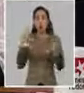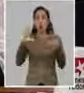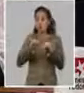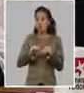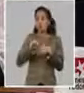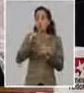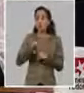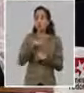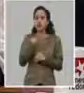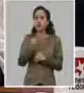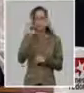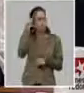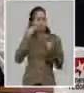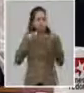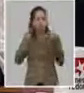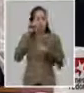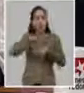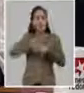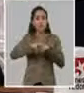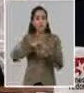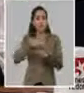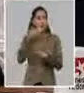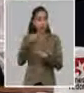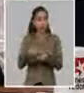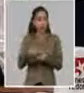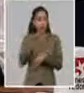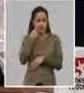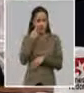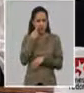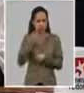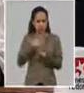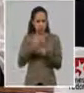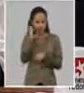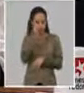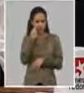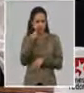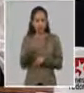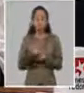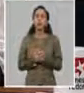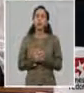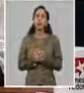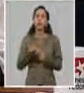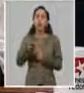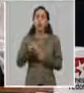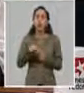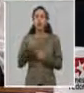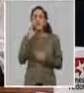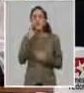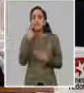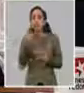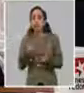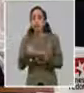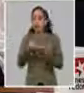e incluso en La Habana, posteriormente lo vamos también a poder ver en un material. Ya hoy, con una colaboración de